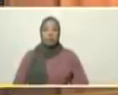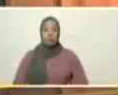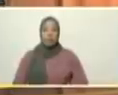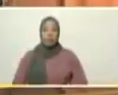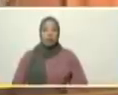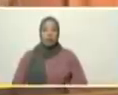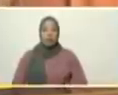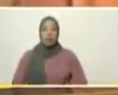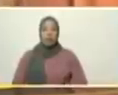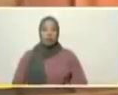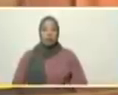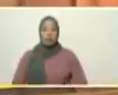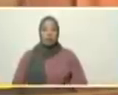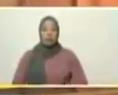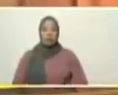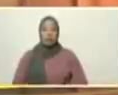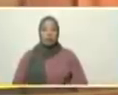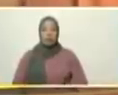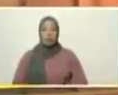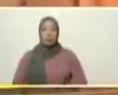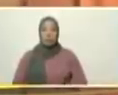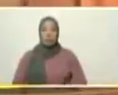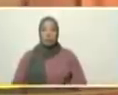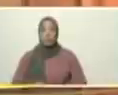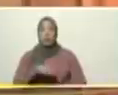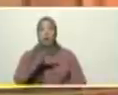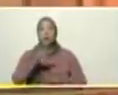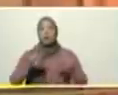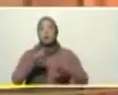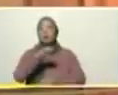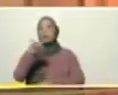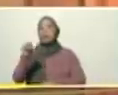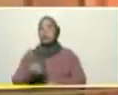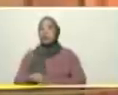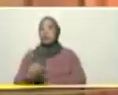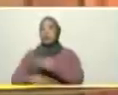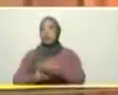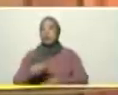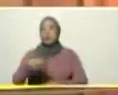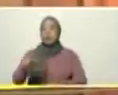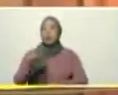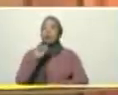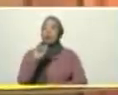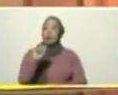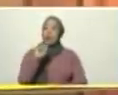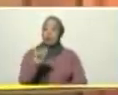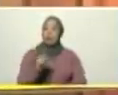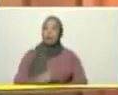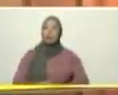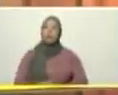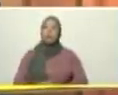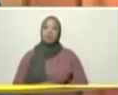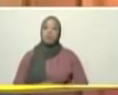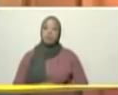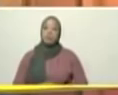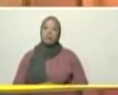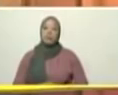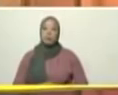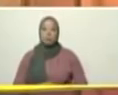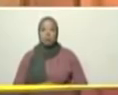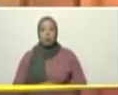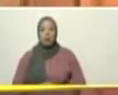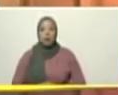Afortunadamente el pueblo en 47 horas puso las cosas en su lugar y una madrugada